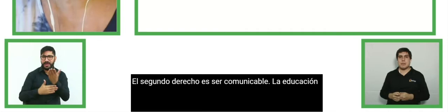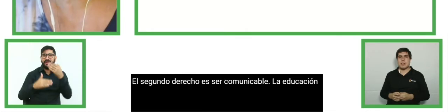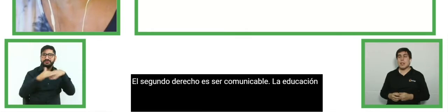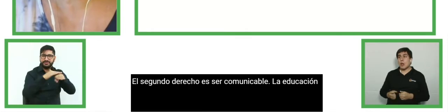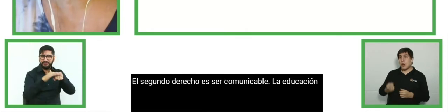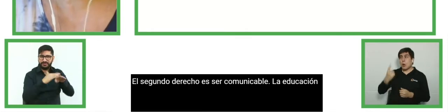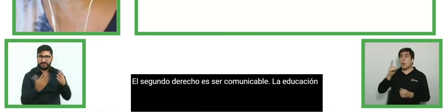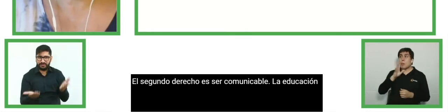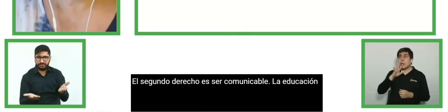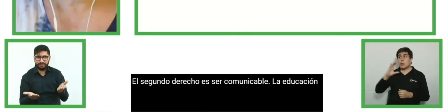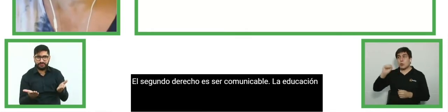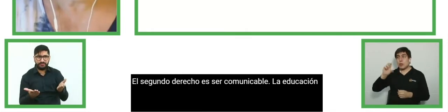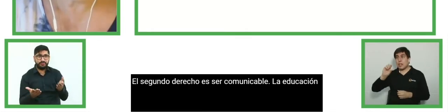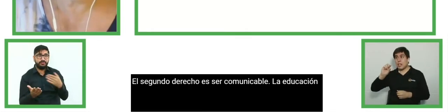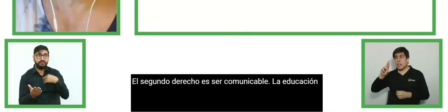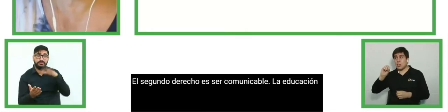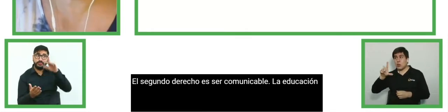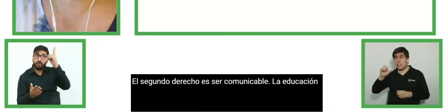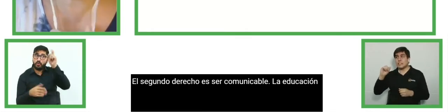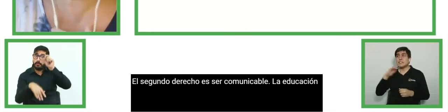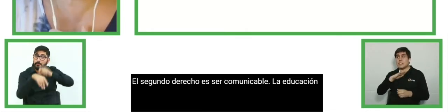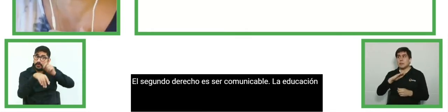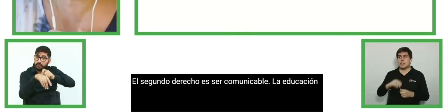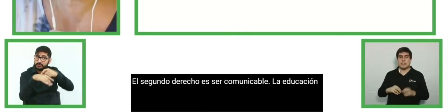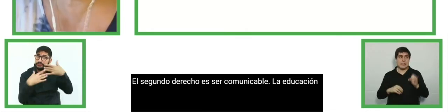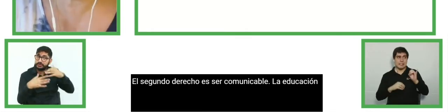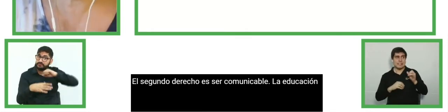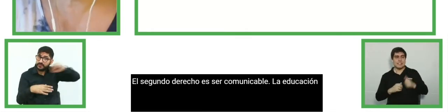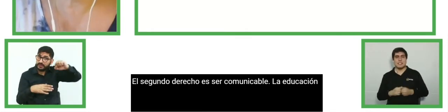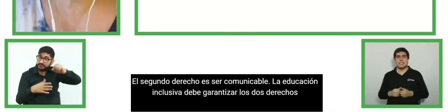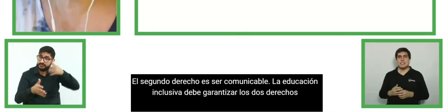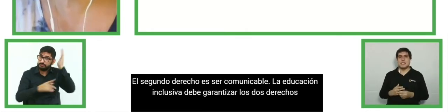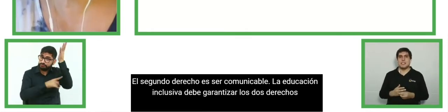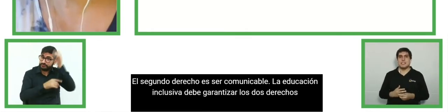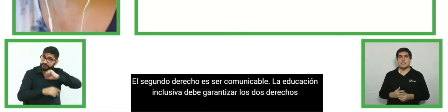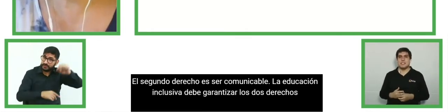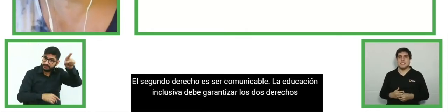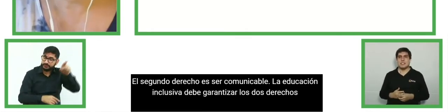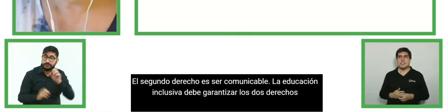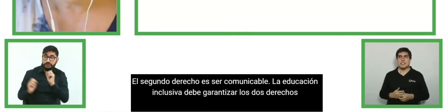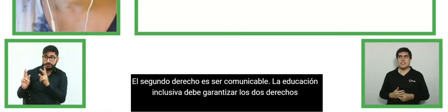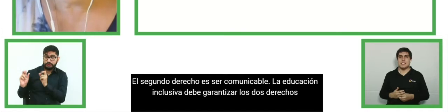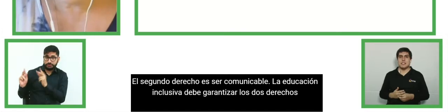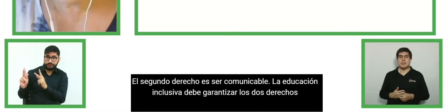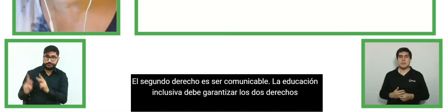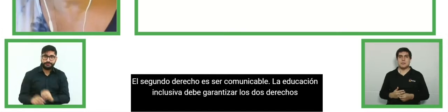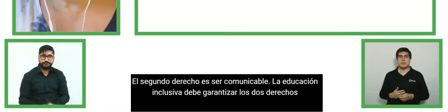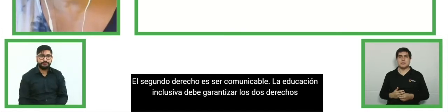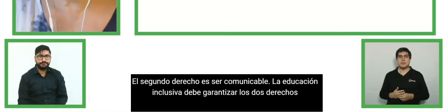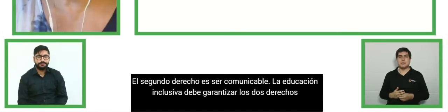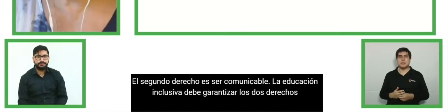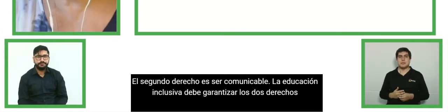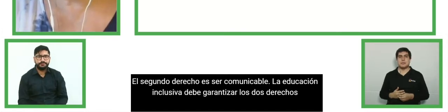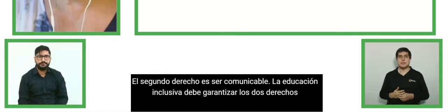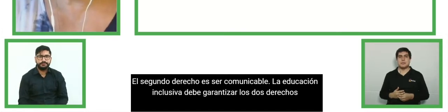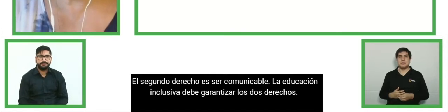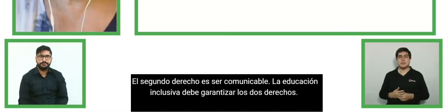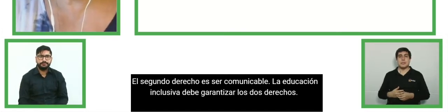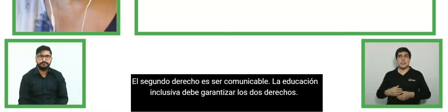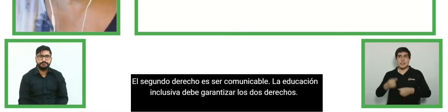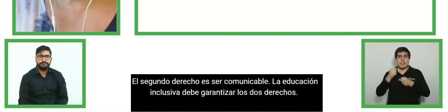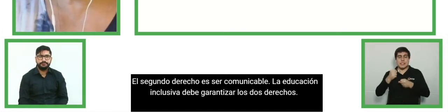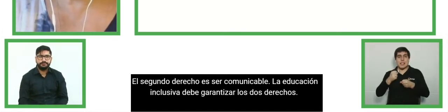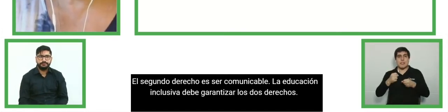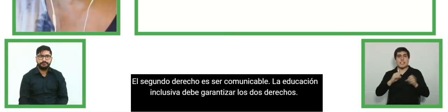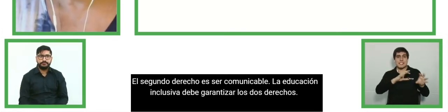por favor. Sí, ¿está hablando conmigo? Disculpe. Esta es la fuerza de una educación